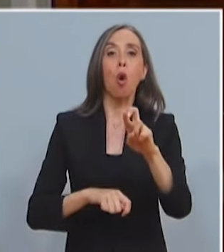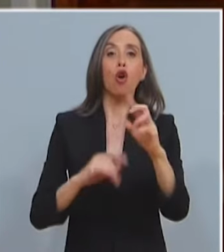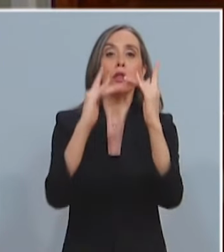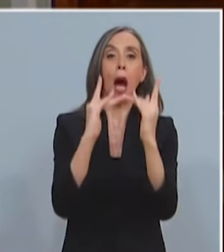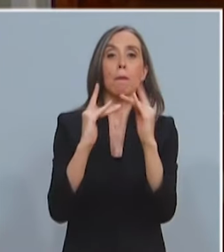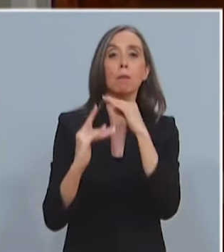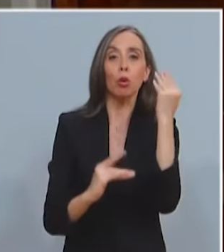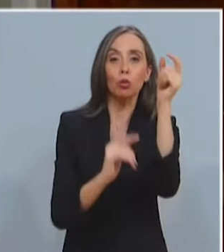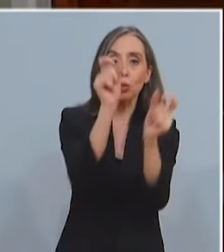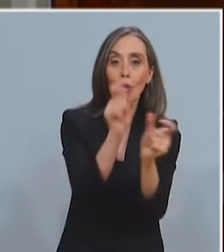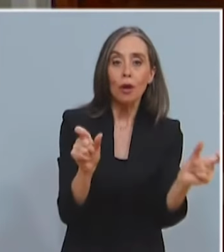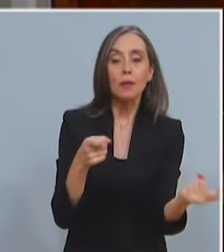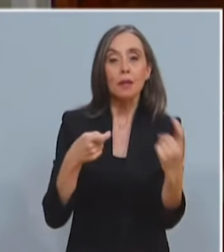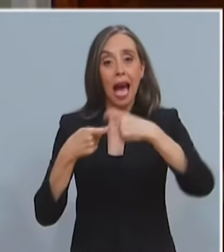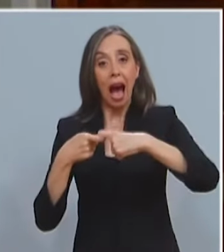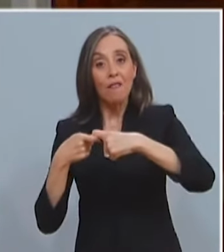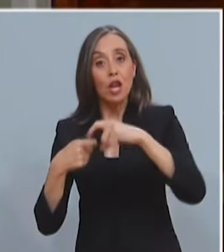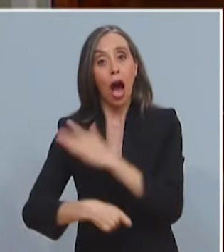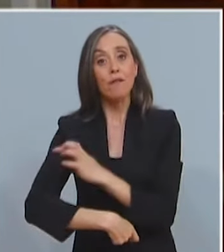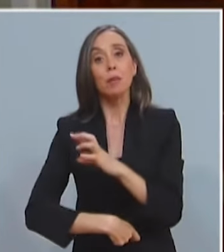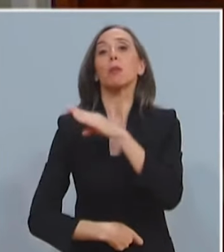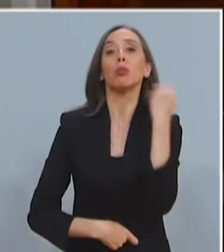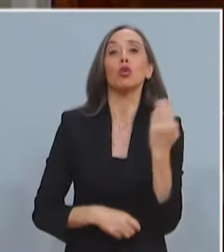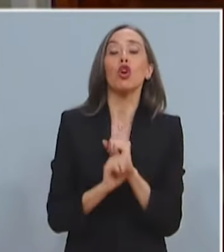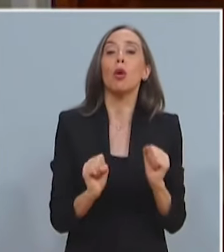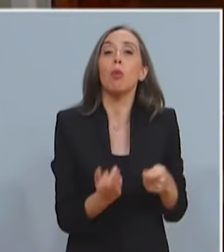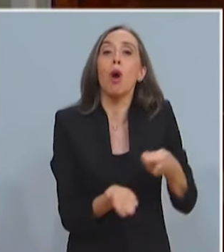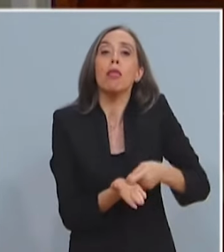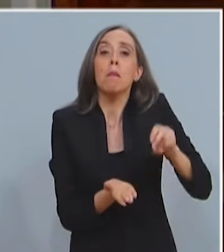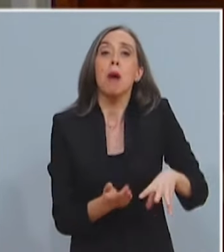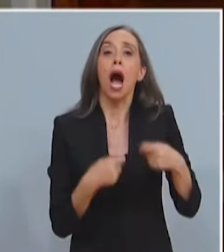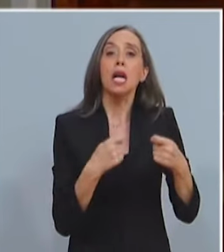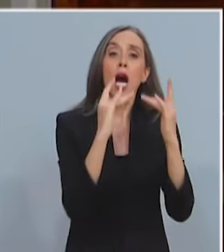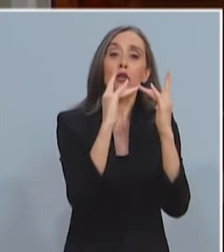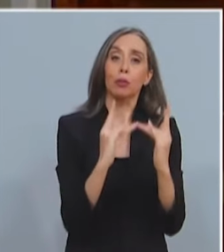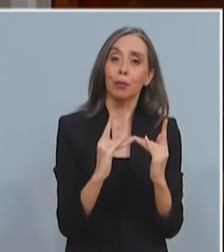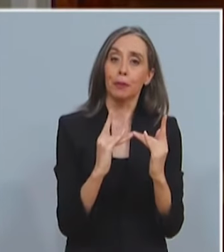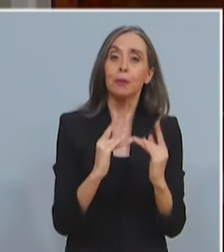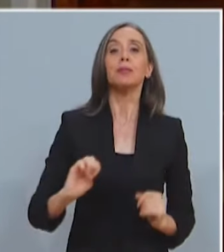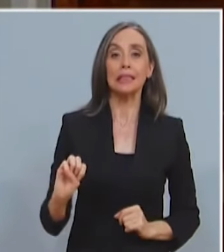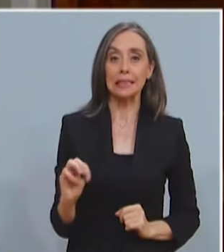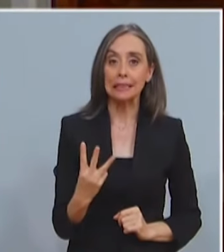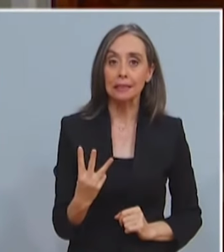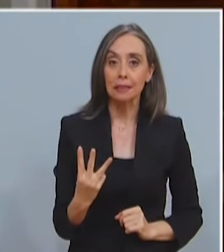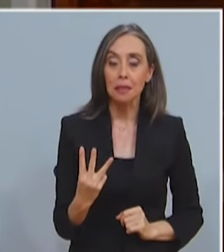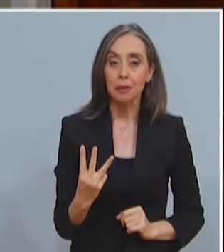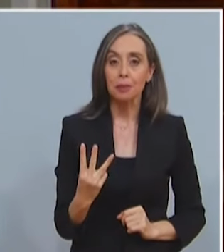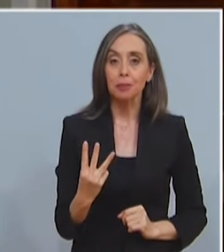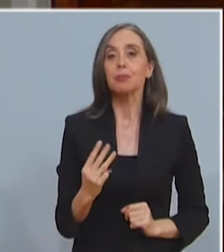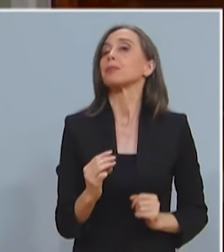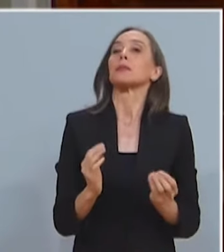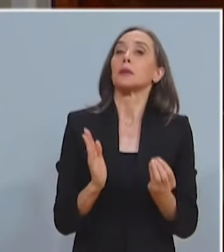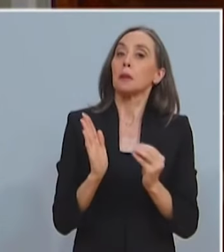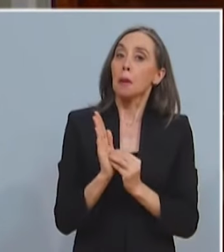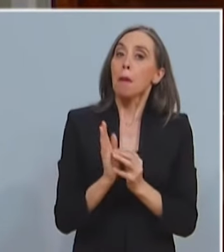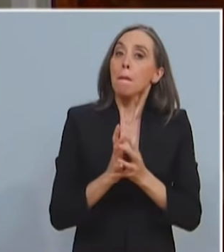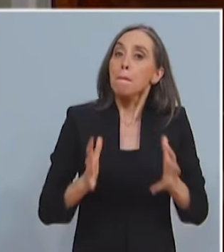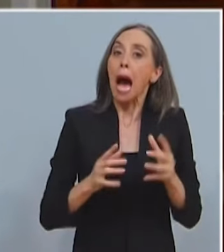aquellos afiliados fallecidos que no puedan cubrir este gasto tercero vamos a introducir mayor